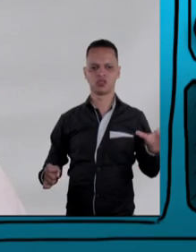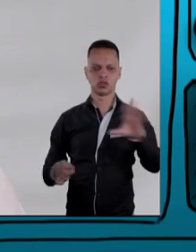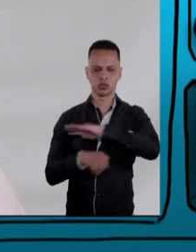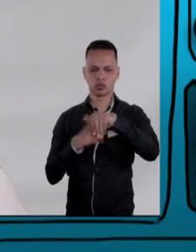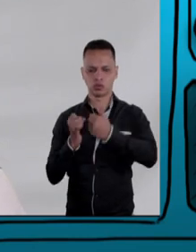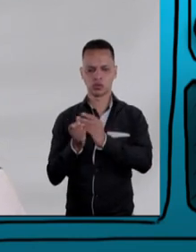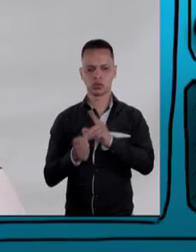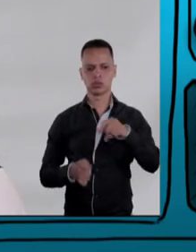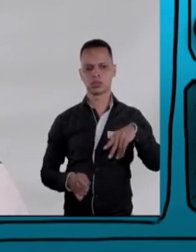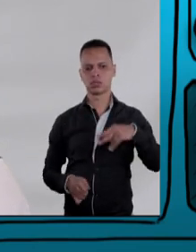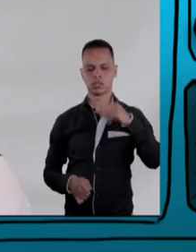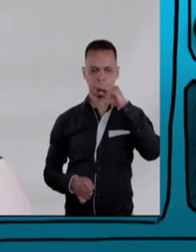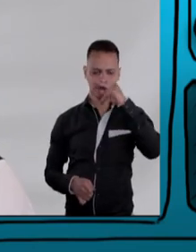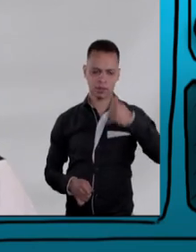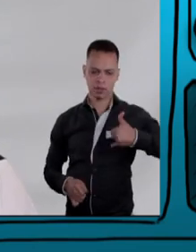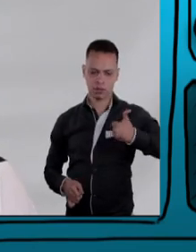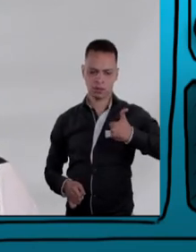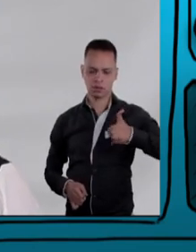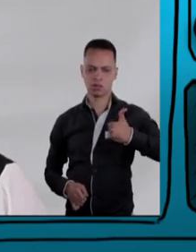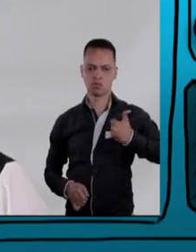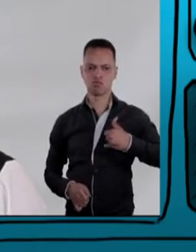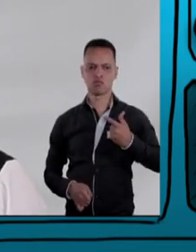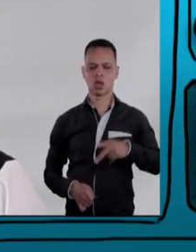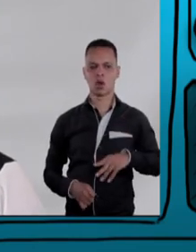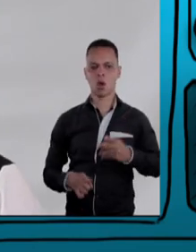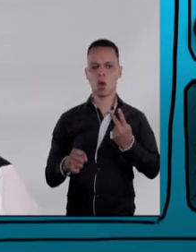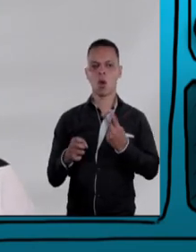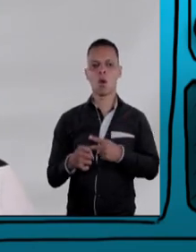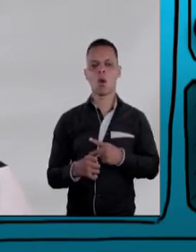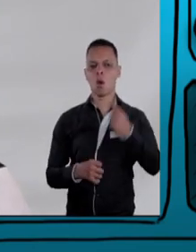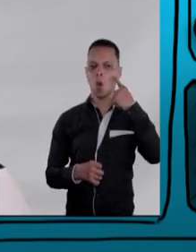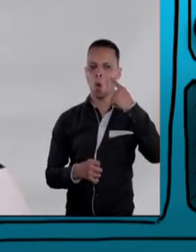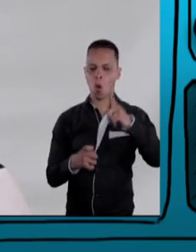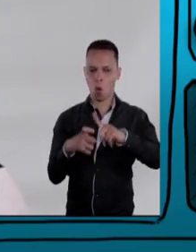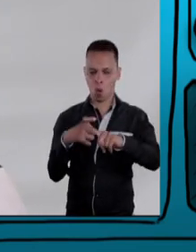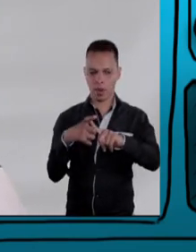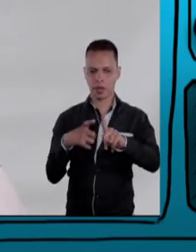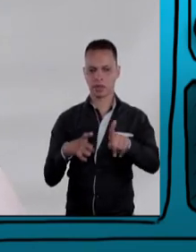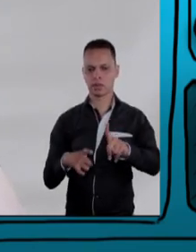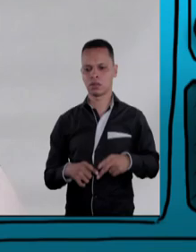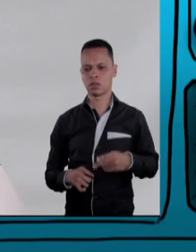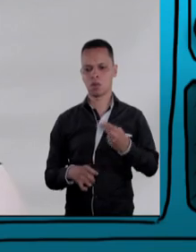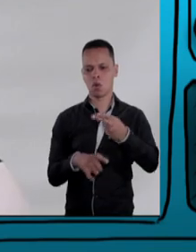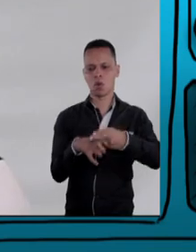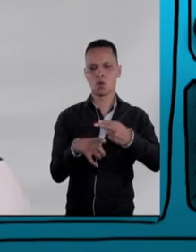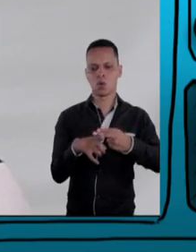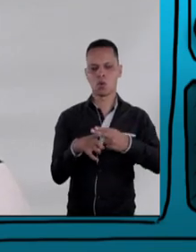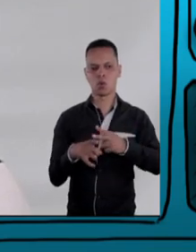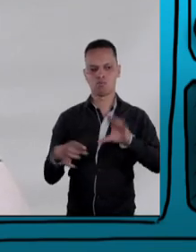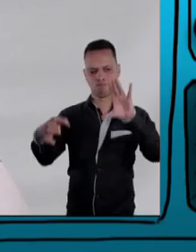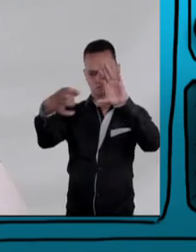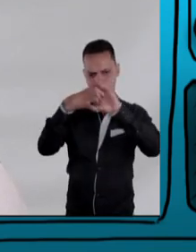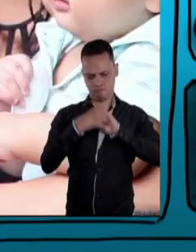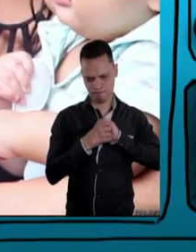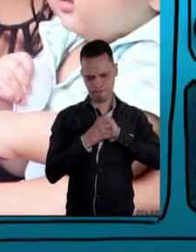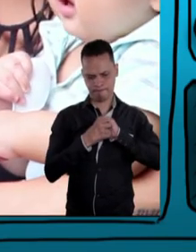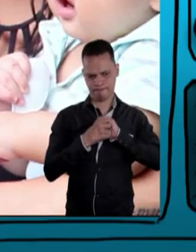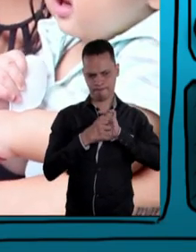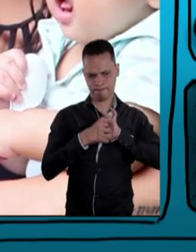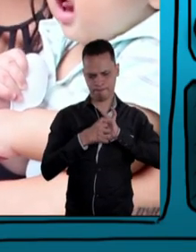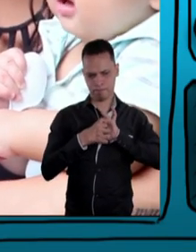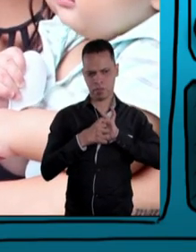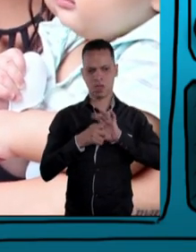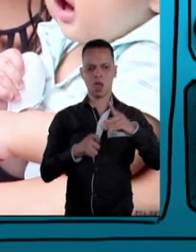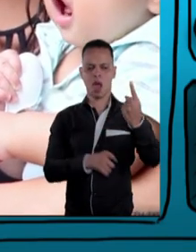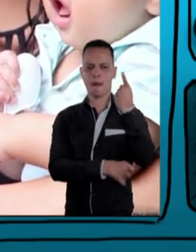infancia y a la adolescencia, tiene como objetivo fundamental, como su nombre lo indica, integrar